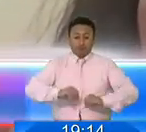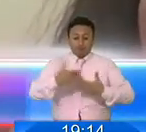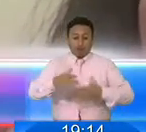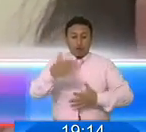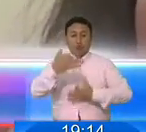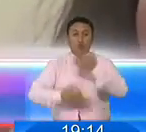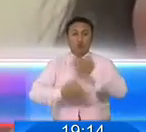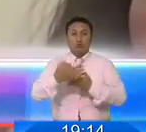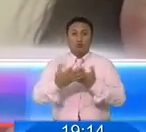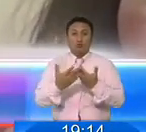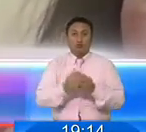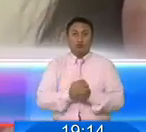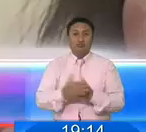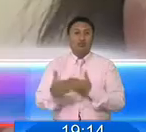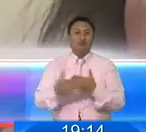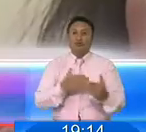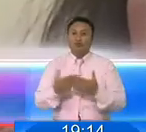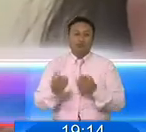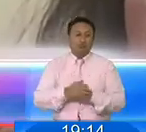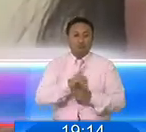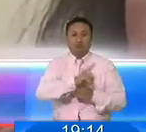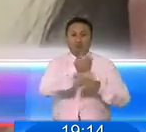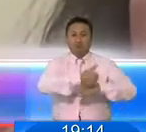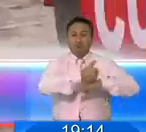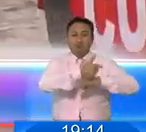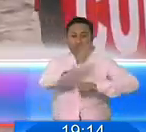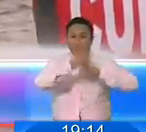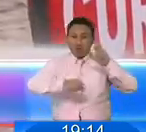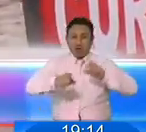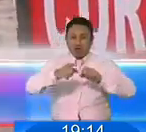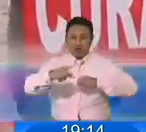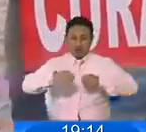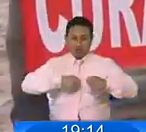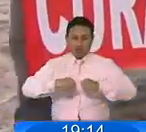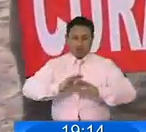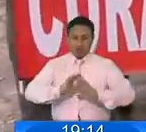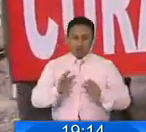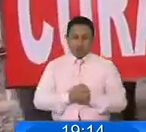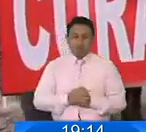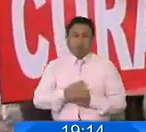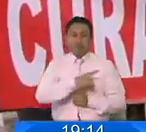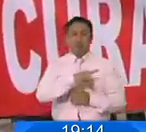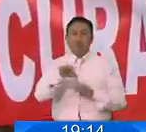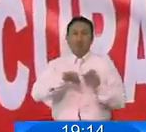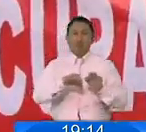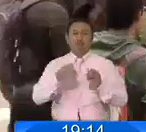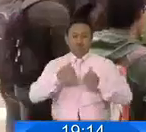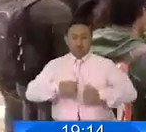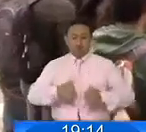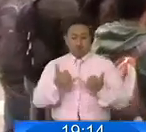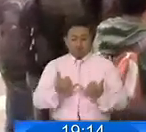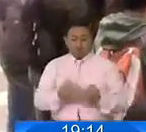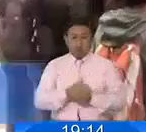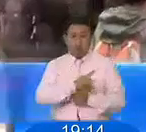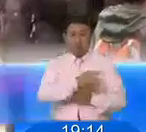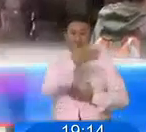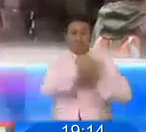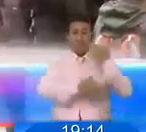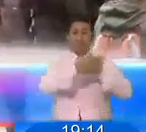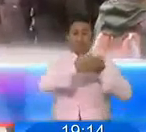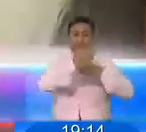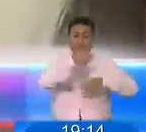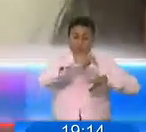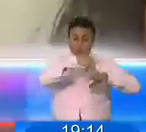porque no importan los poderes que tengan los seres humanos la doctora palacios dejó claro que seguirán ahora la lucha en la justicia ordinaria